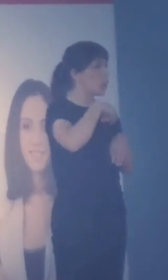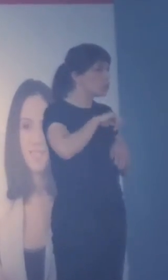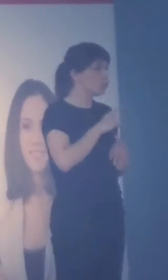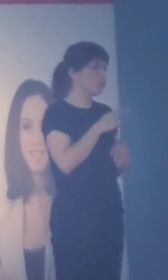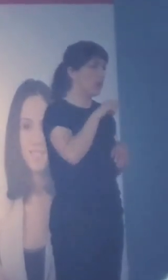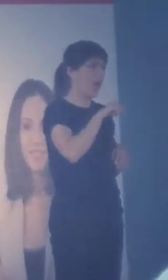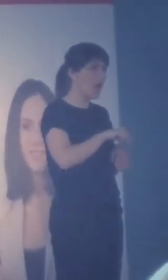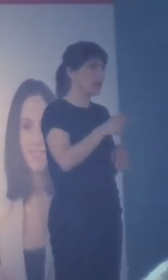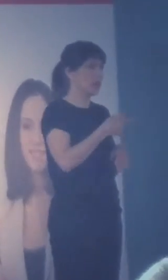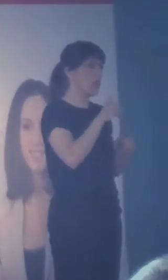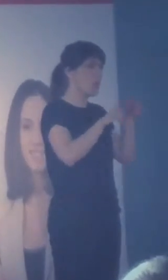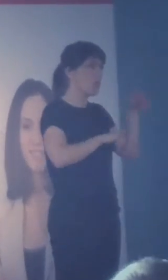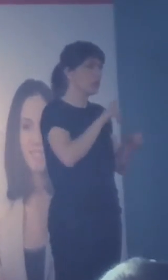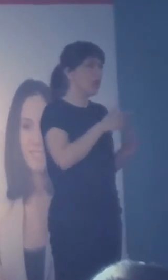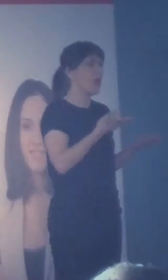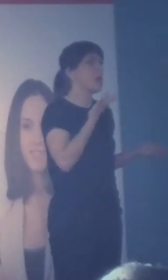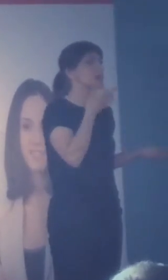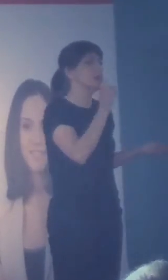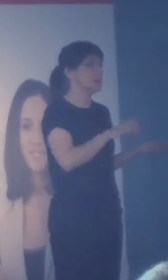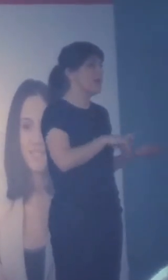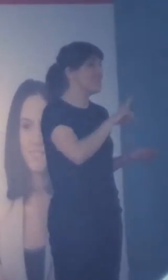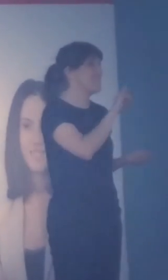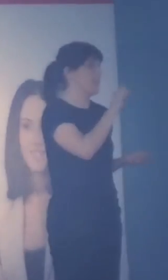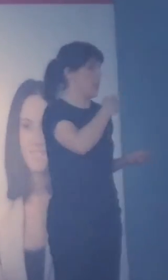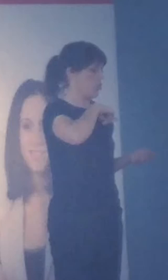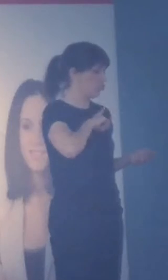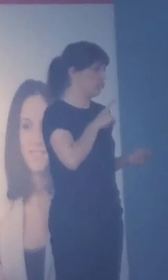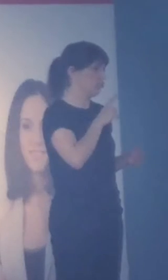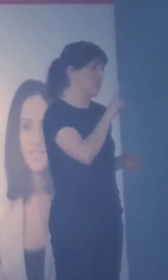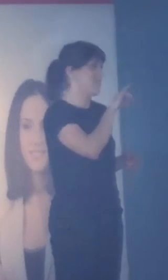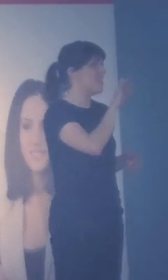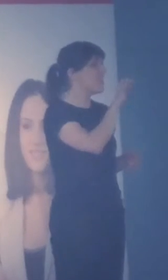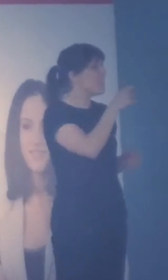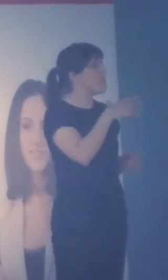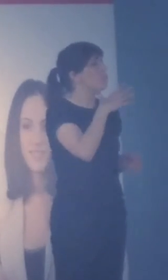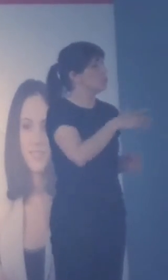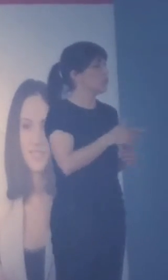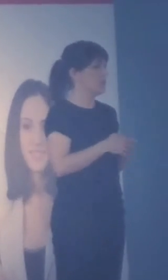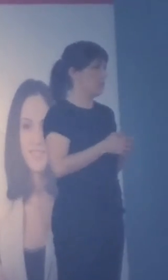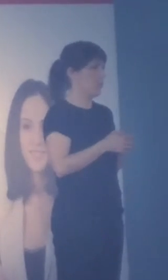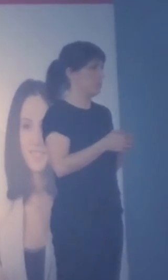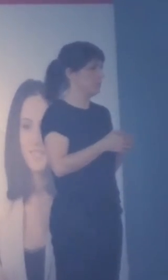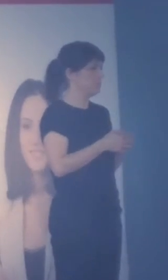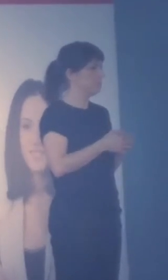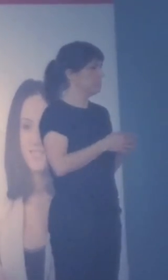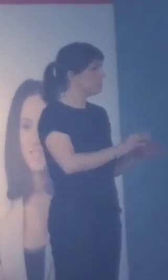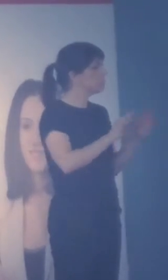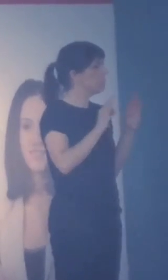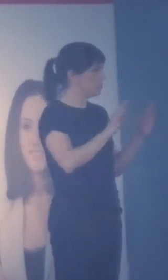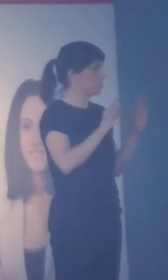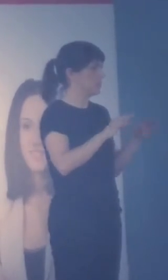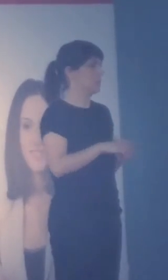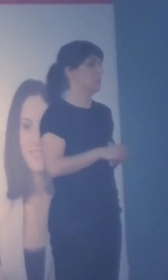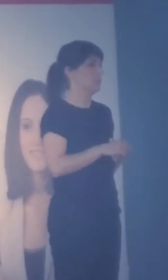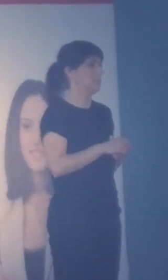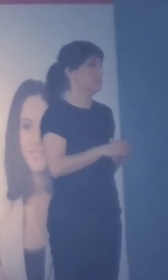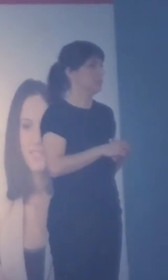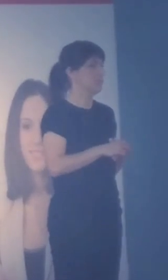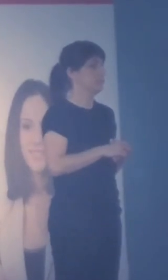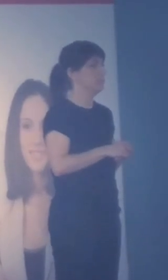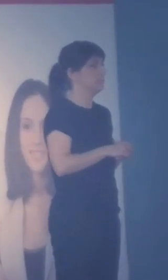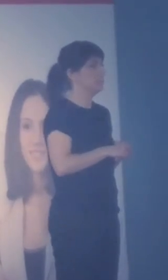votar por Líneas. Imos votar por Líneas por algo moi concreto e por algo moi xa. Por lo